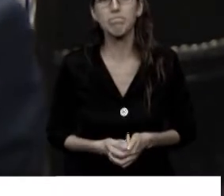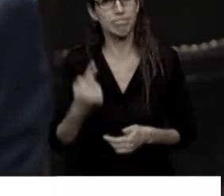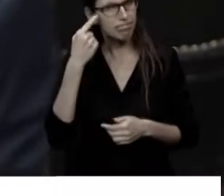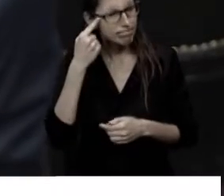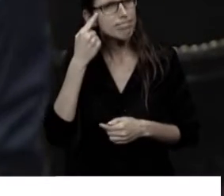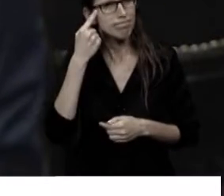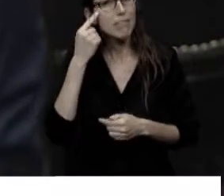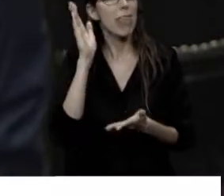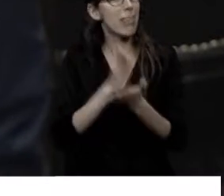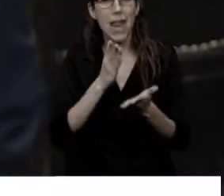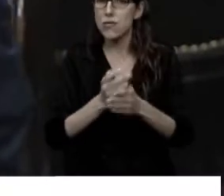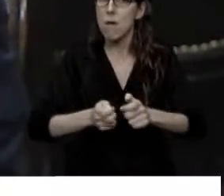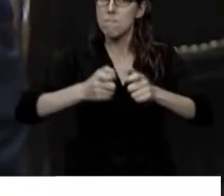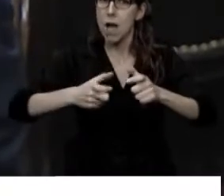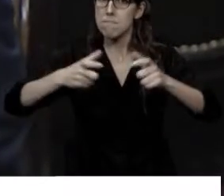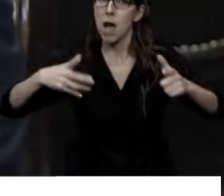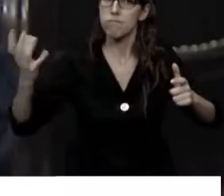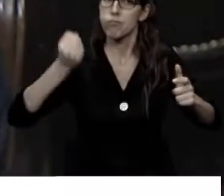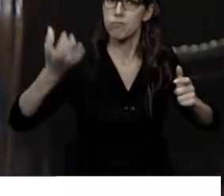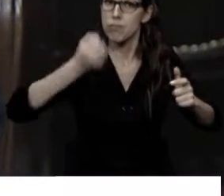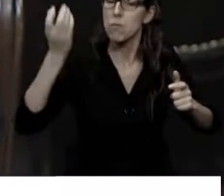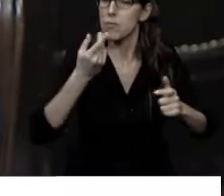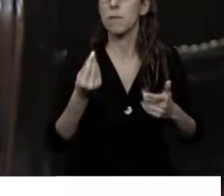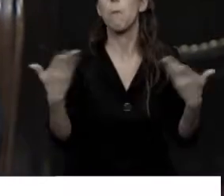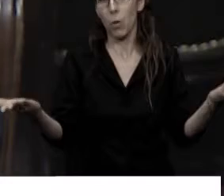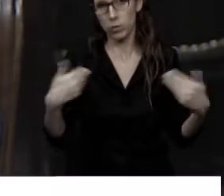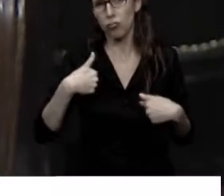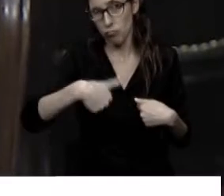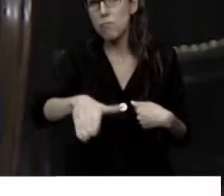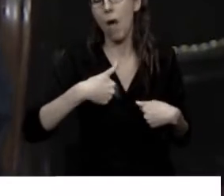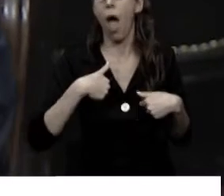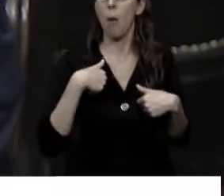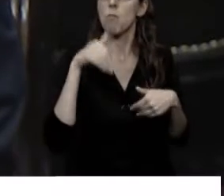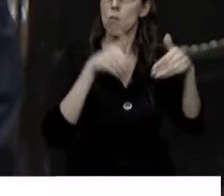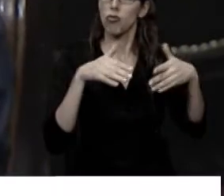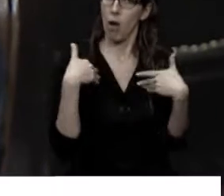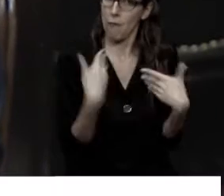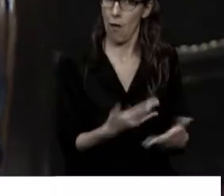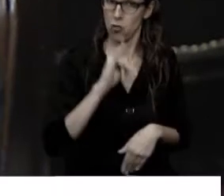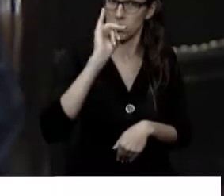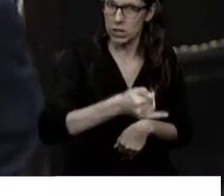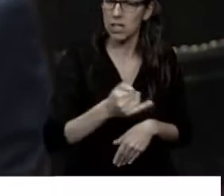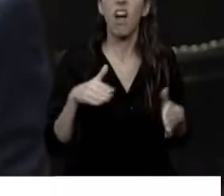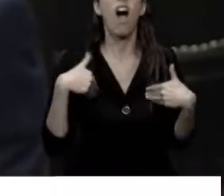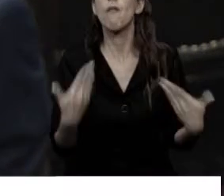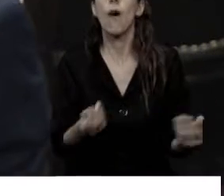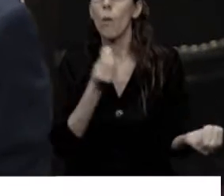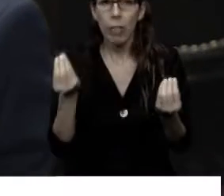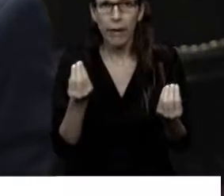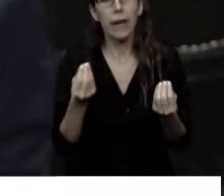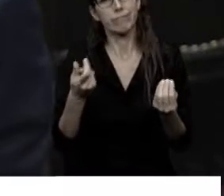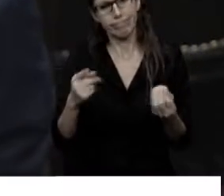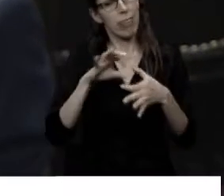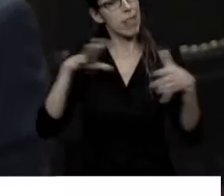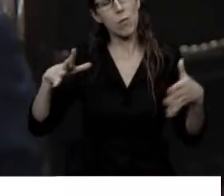y reconocimiento de derechos. Por eso mi voto va a ser positivo, a favor de saldar una deuda